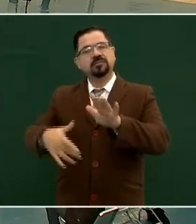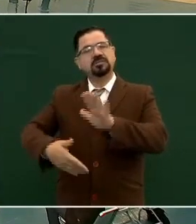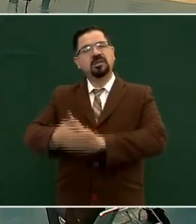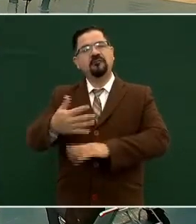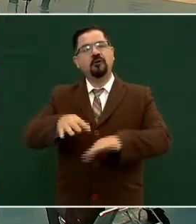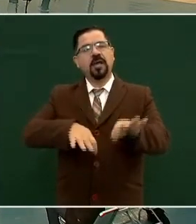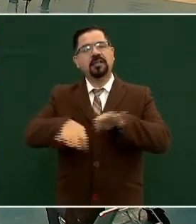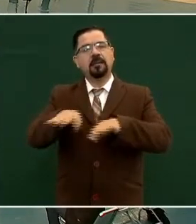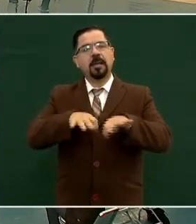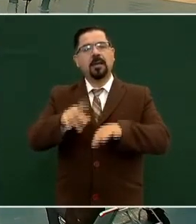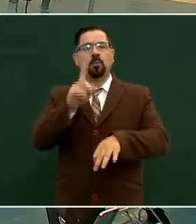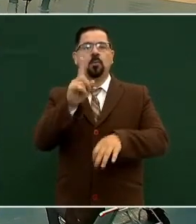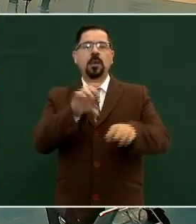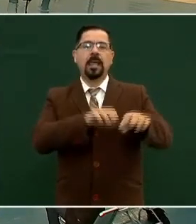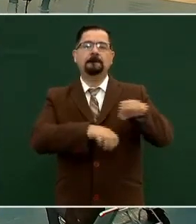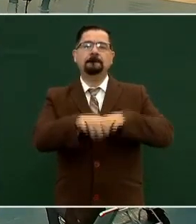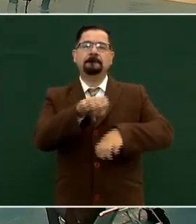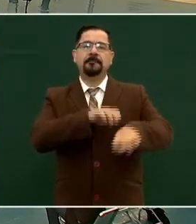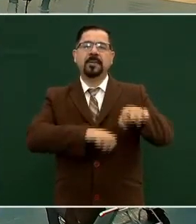de las empresas